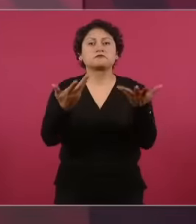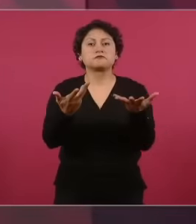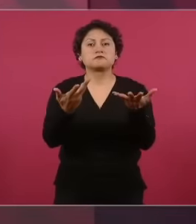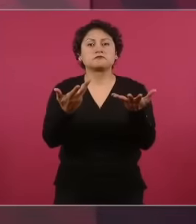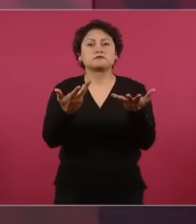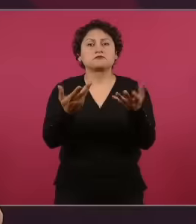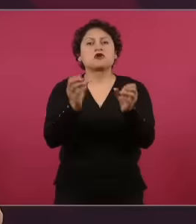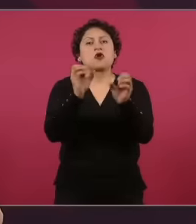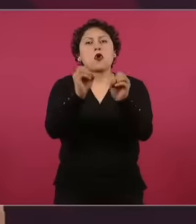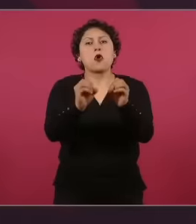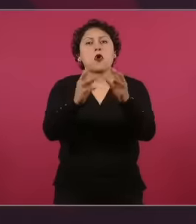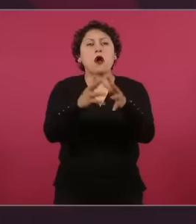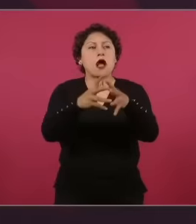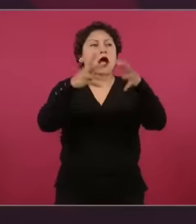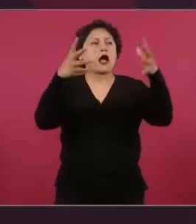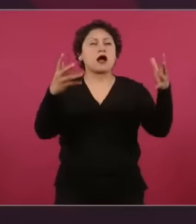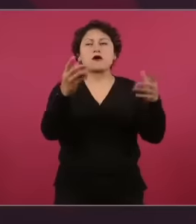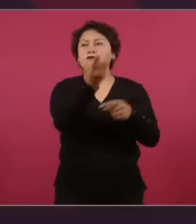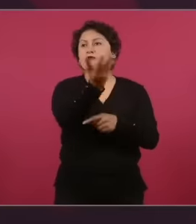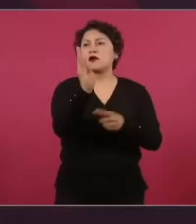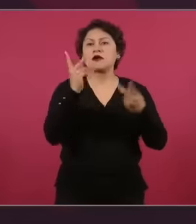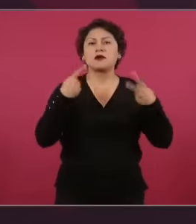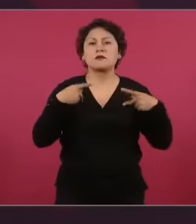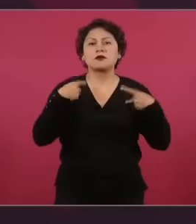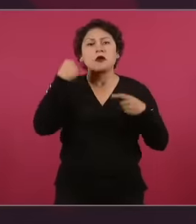ideológicas, por conservadurismo,